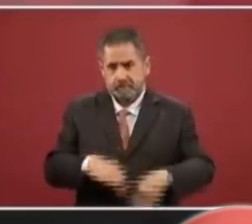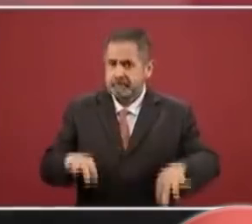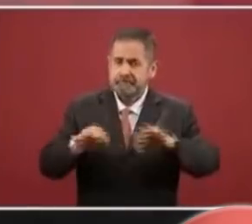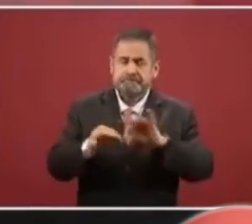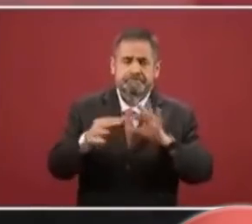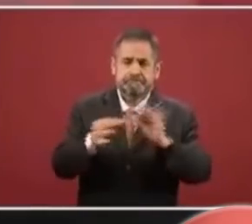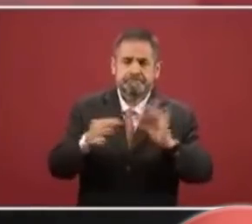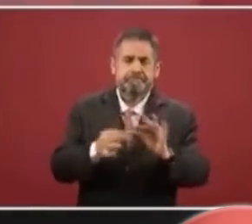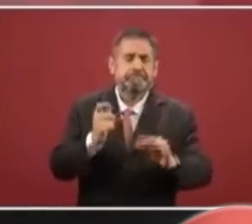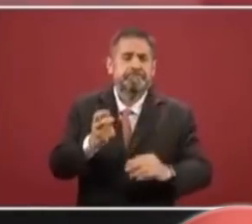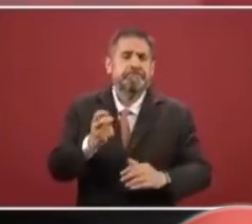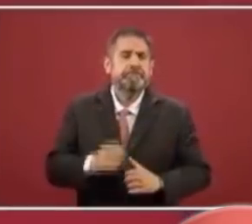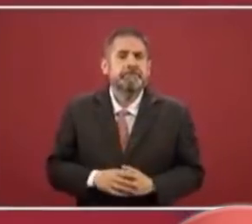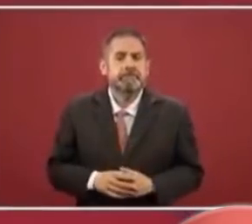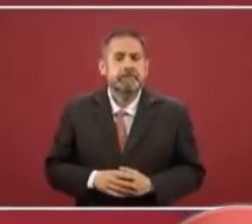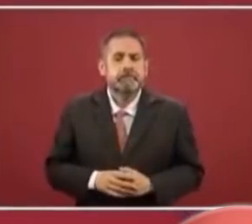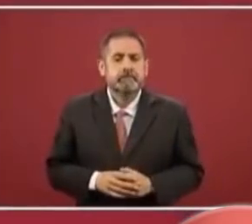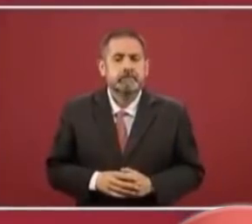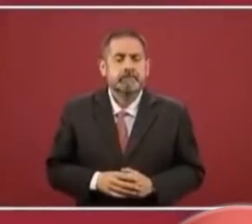importante.